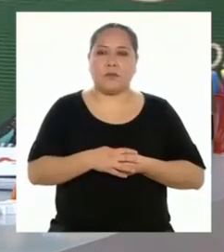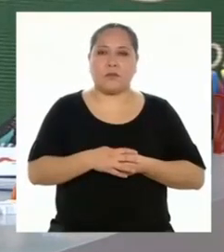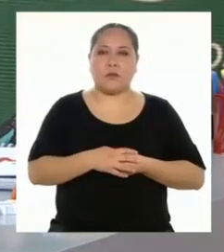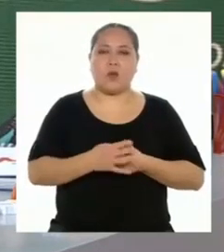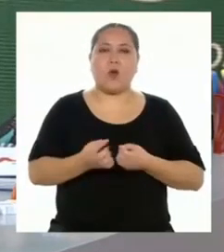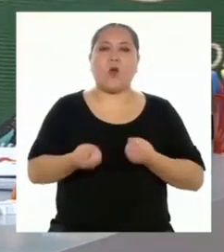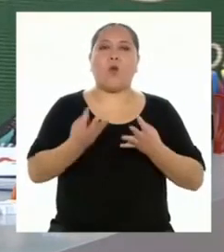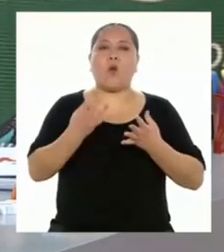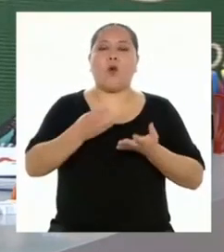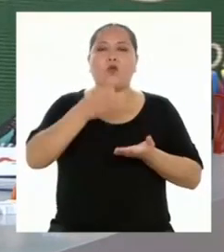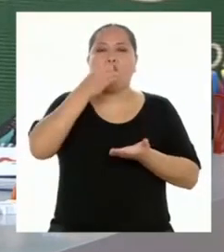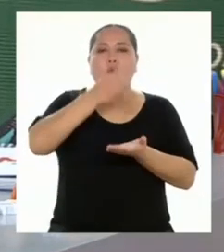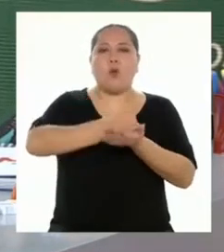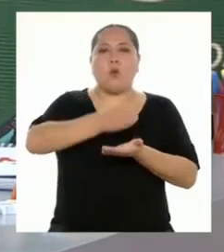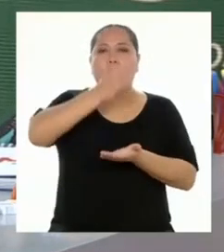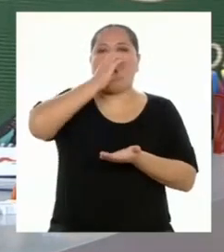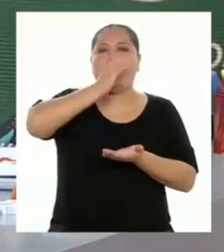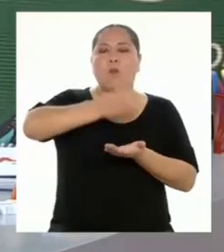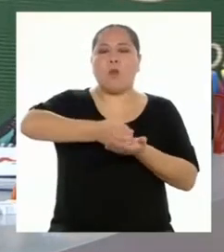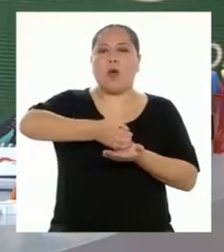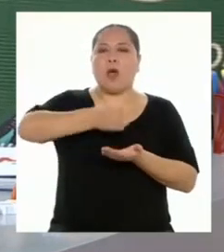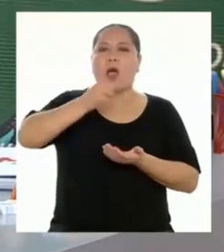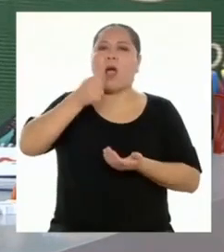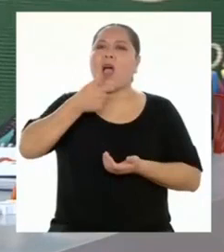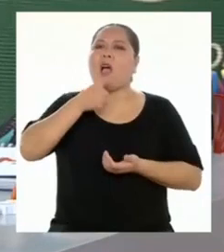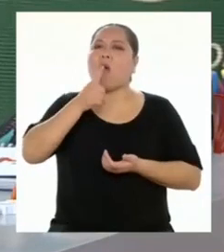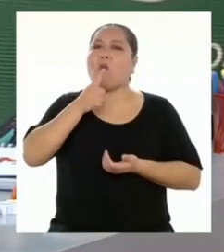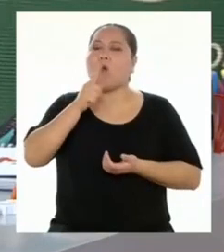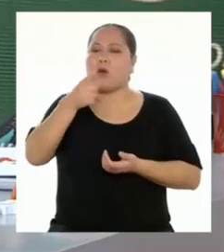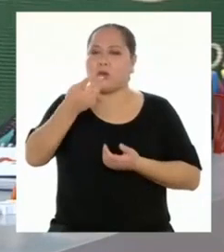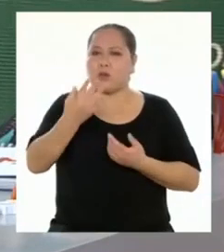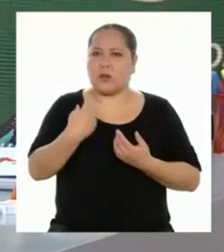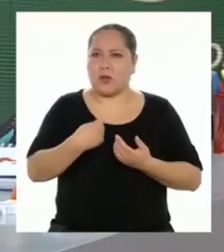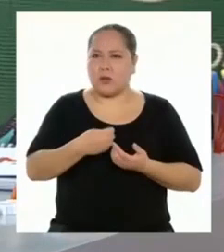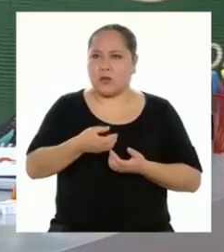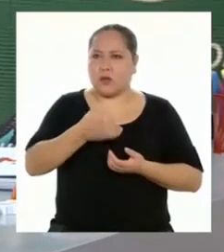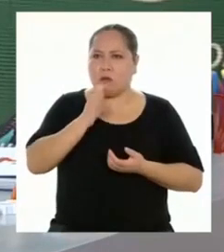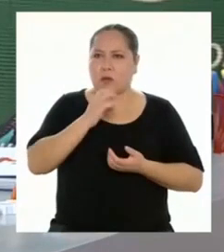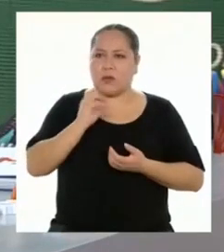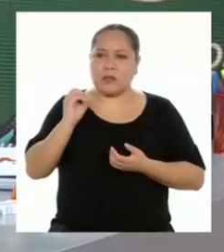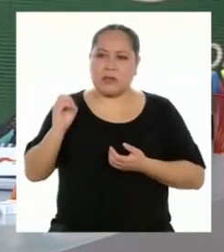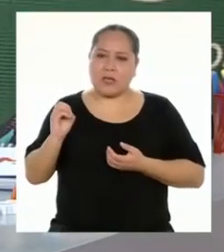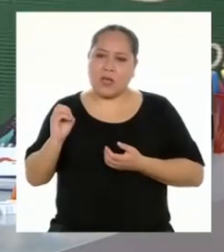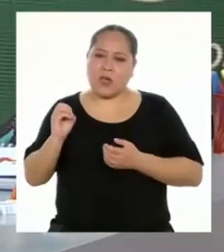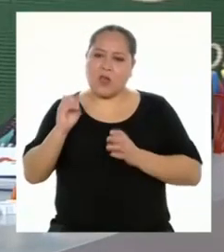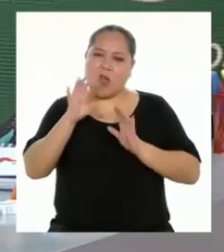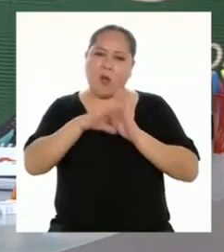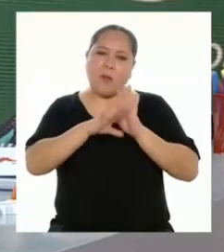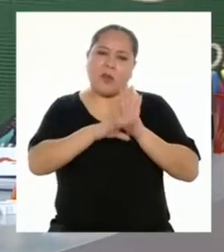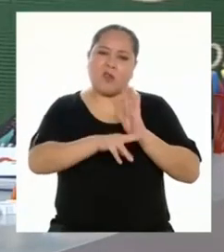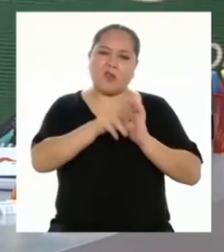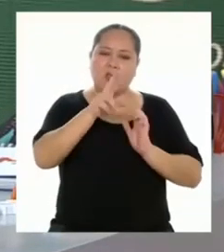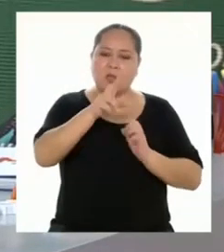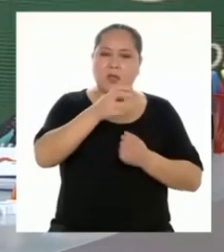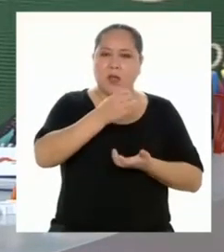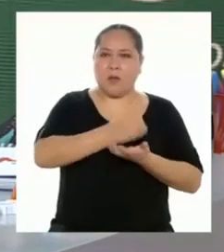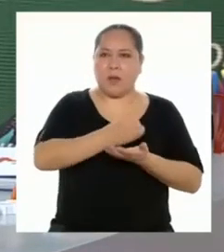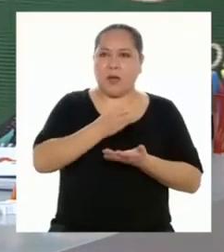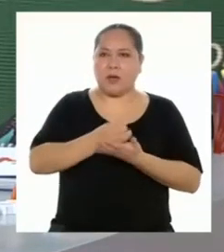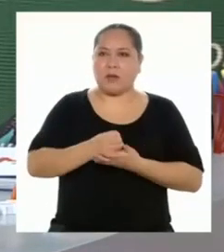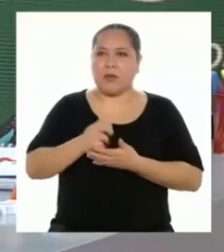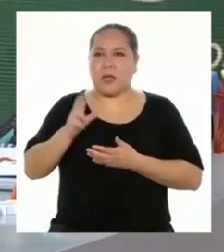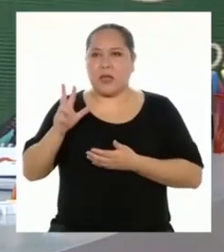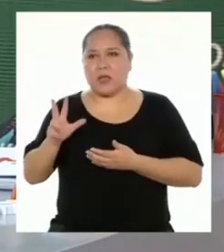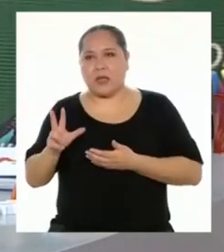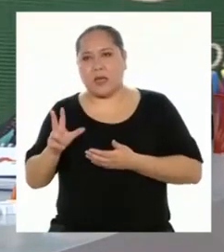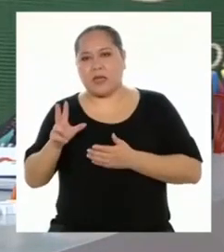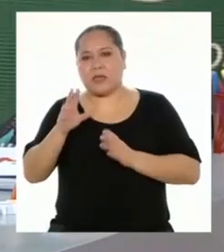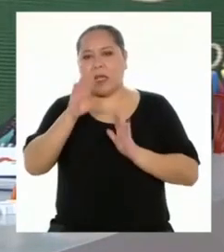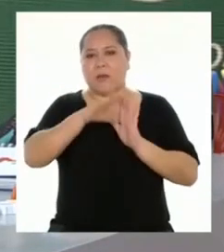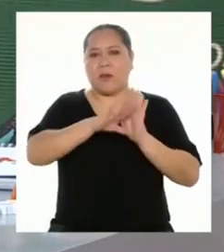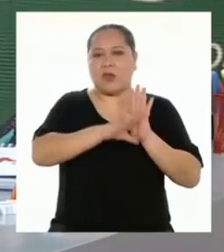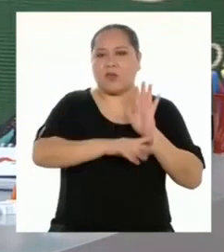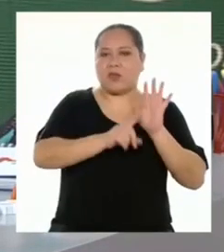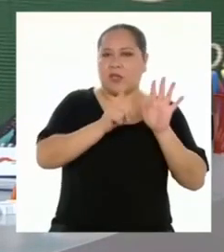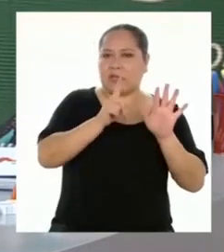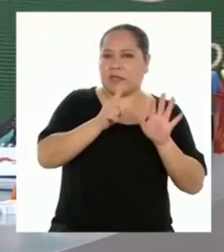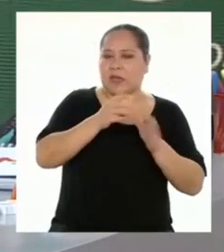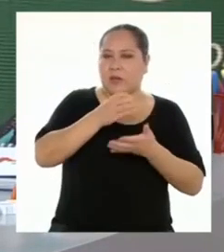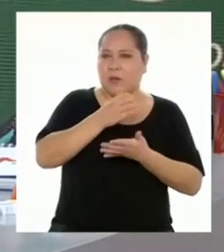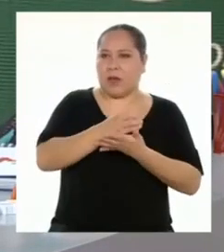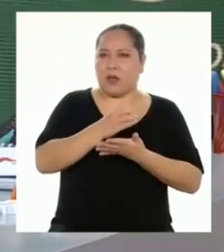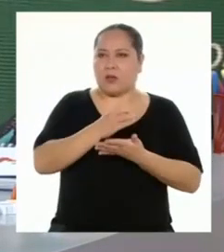¿cuántos vasos de agua consume al día en promedio? De 0 a menos de 3 vasos al día, de 3 a menos de 6